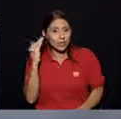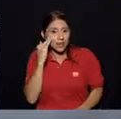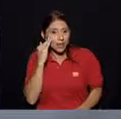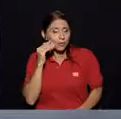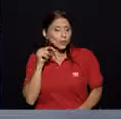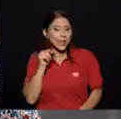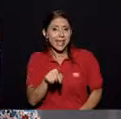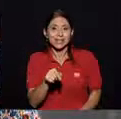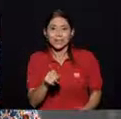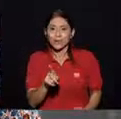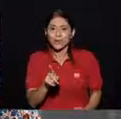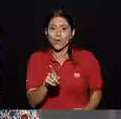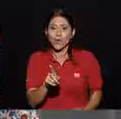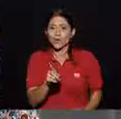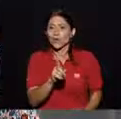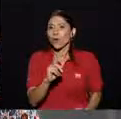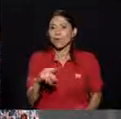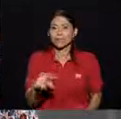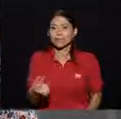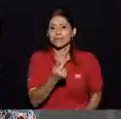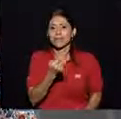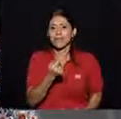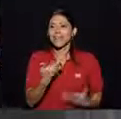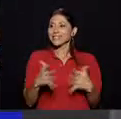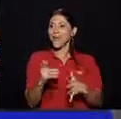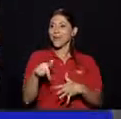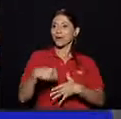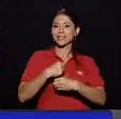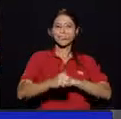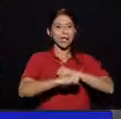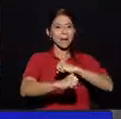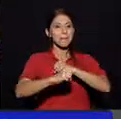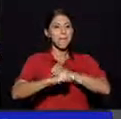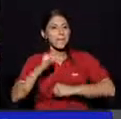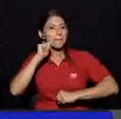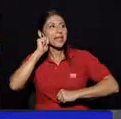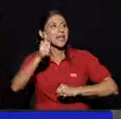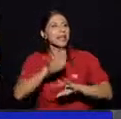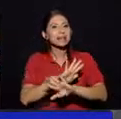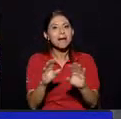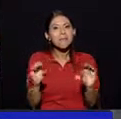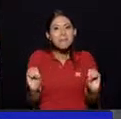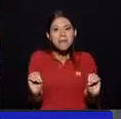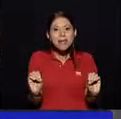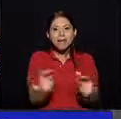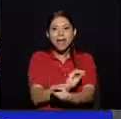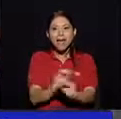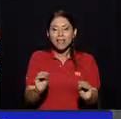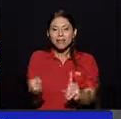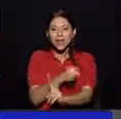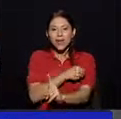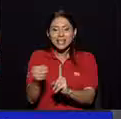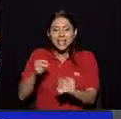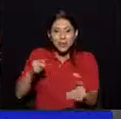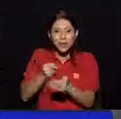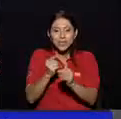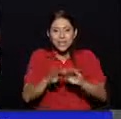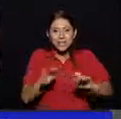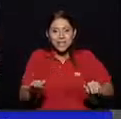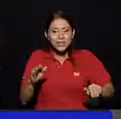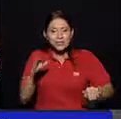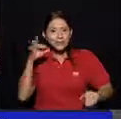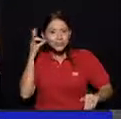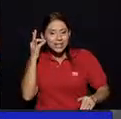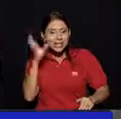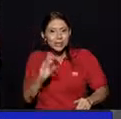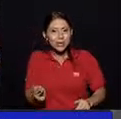hacer el comentario de que uno de los aspectos fundamentales que tenemos que entender hoy es que el detener la violencia es